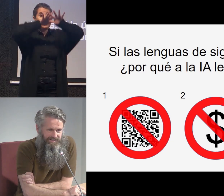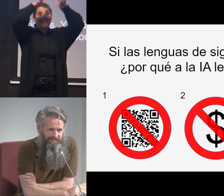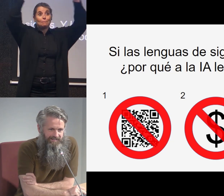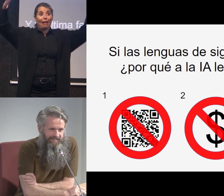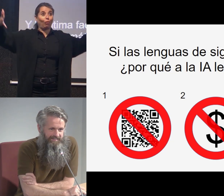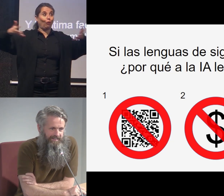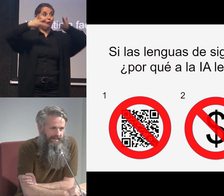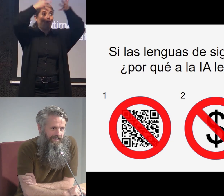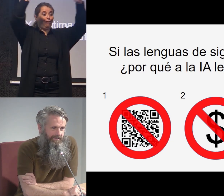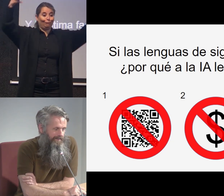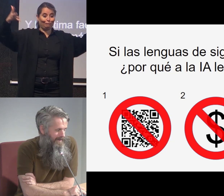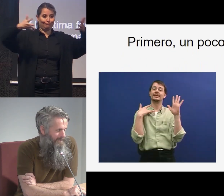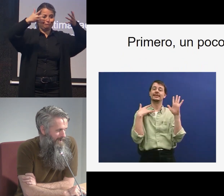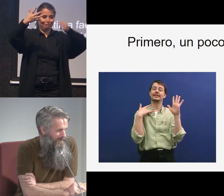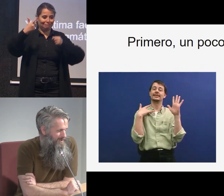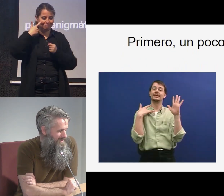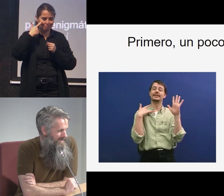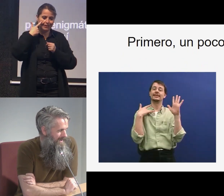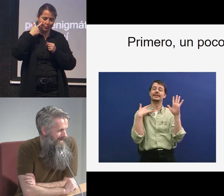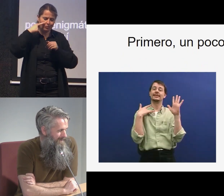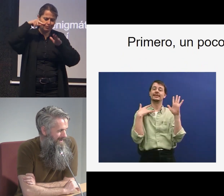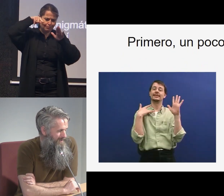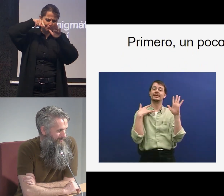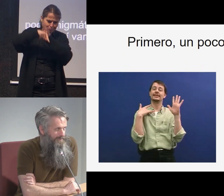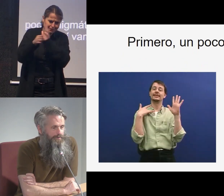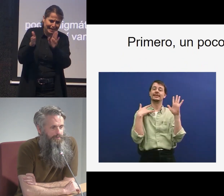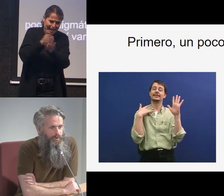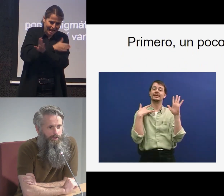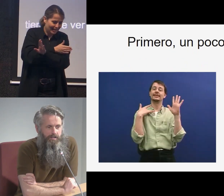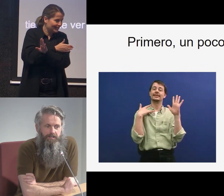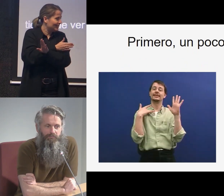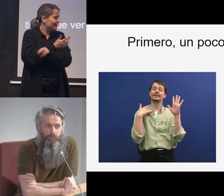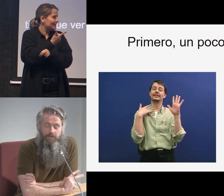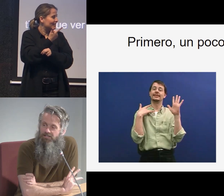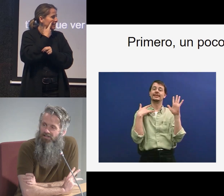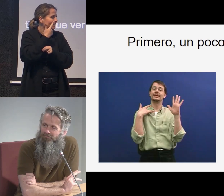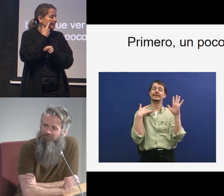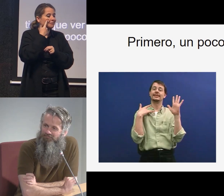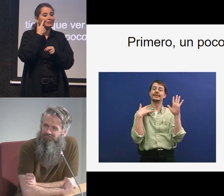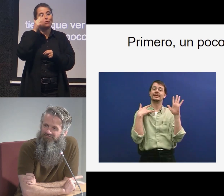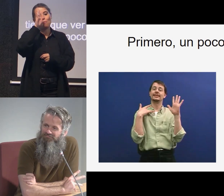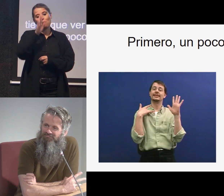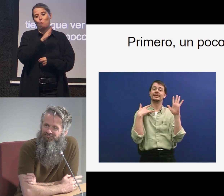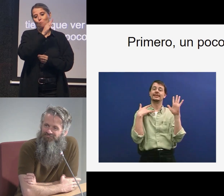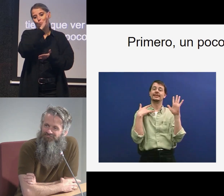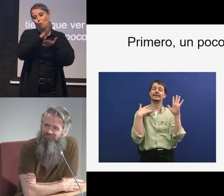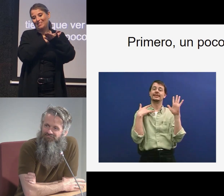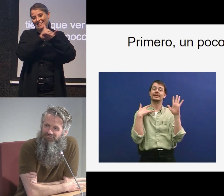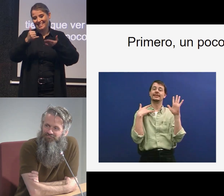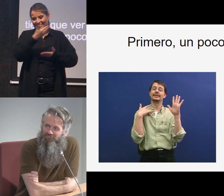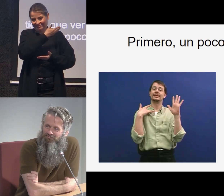antes de entrar ahí, vamos a ver un poco de poesía.